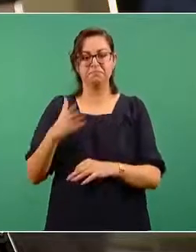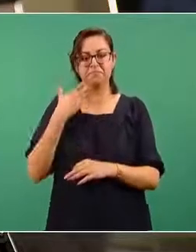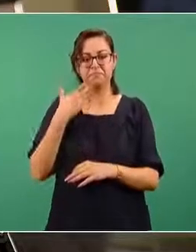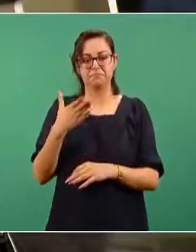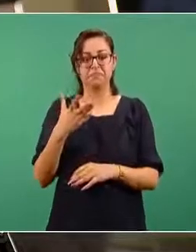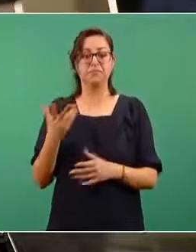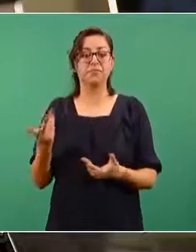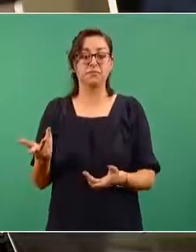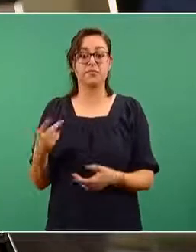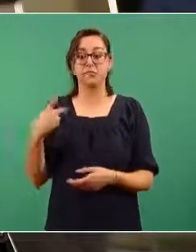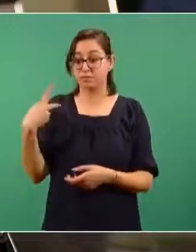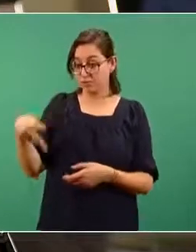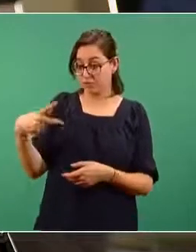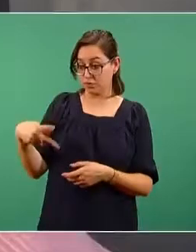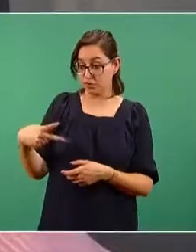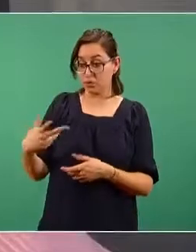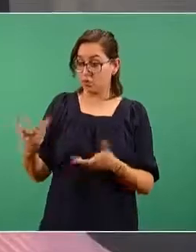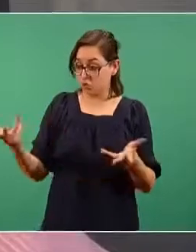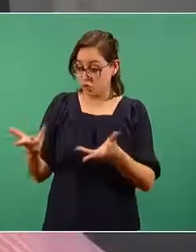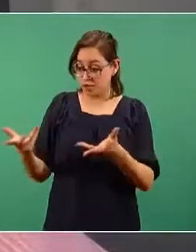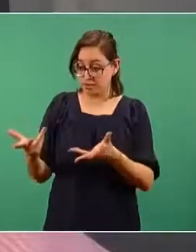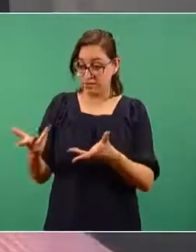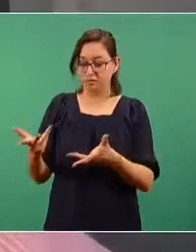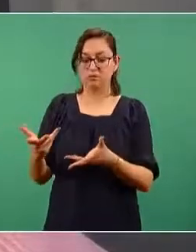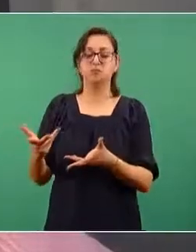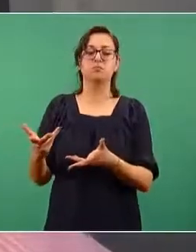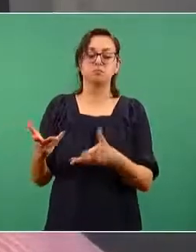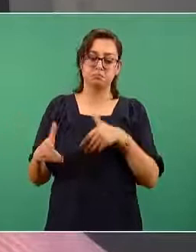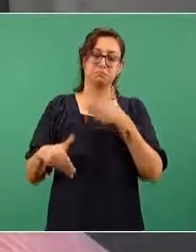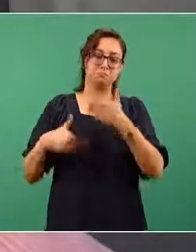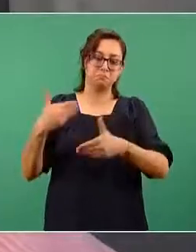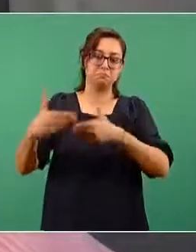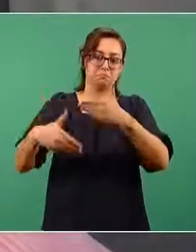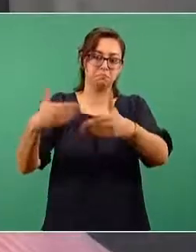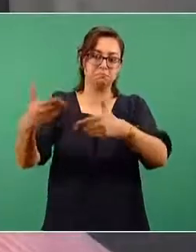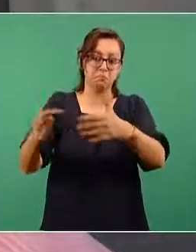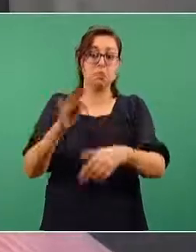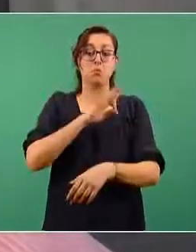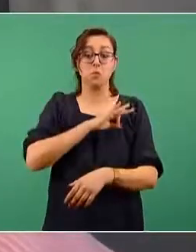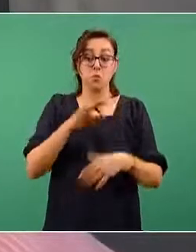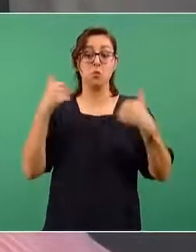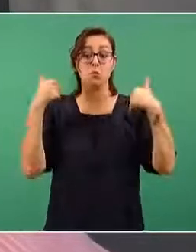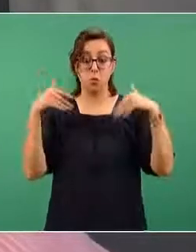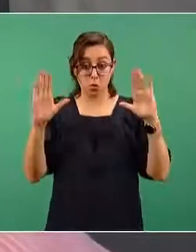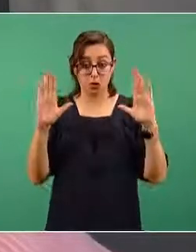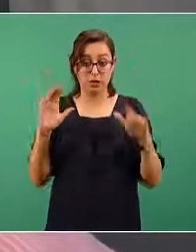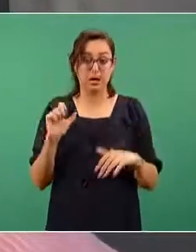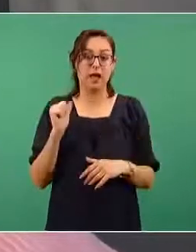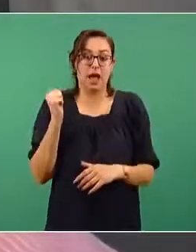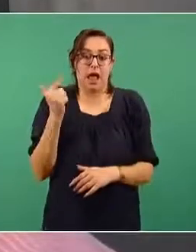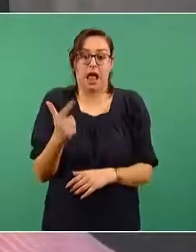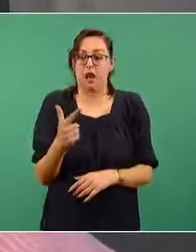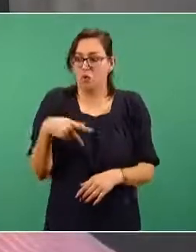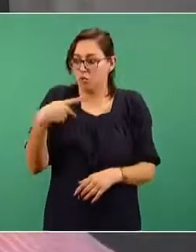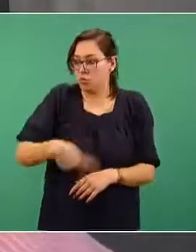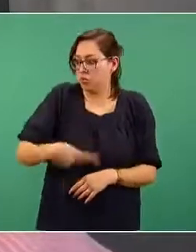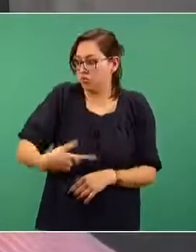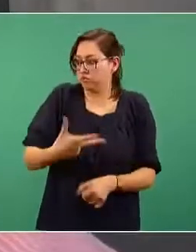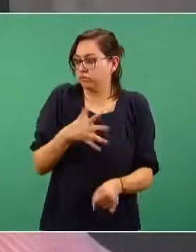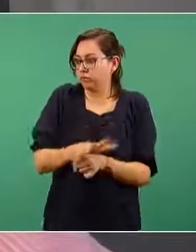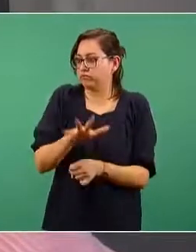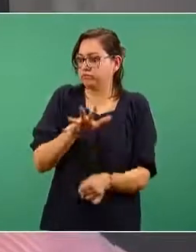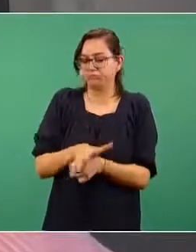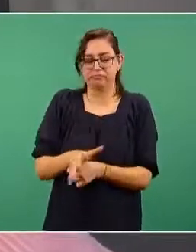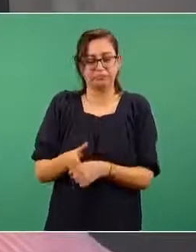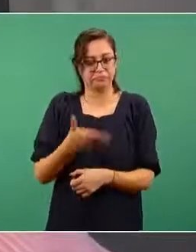son estratégicas porque permiten al país en su momento lograr cierto grado de autosuficiencia o de soberanía